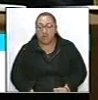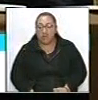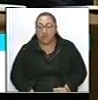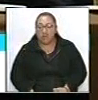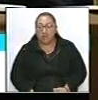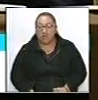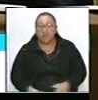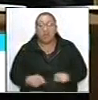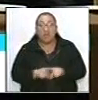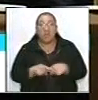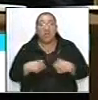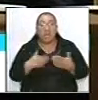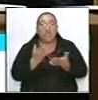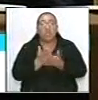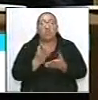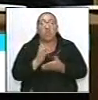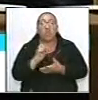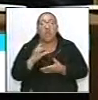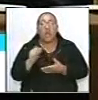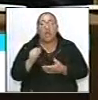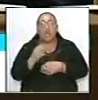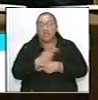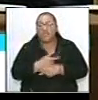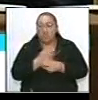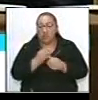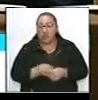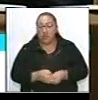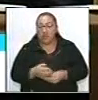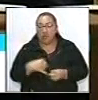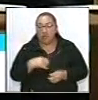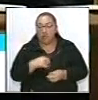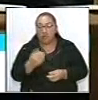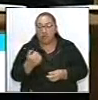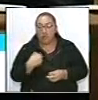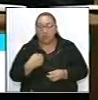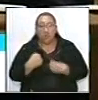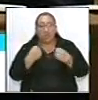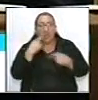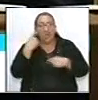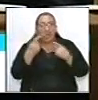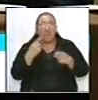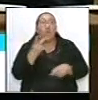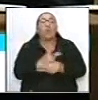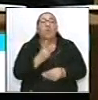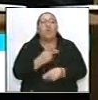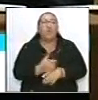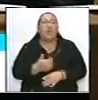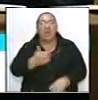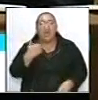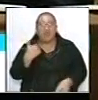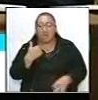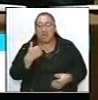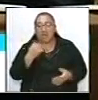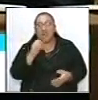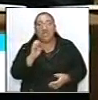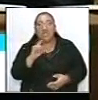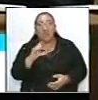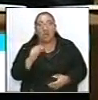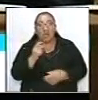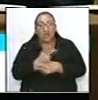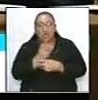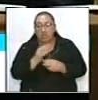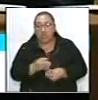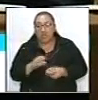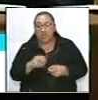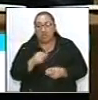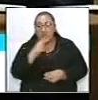el programa Escuela Segura. ¿Qué hacemos en el programa Escuela Segura? No solamente nosotros combatimos la delincuencia, sino que prevenimos. En Escuela Segura prevenimos. ¿Qué